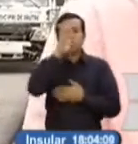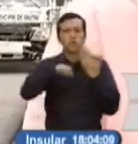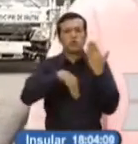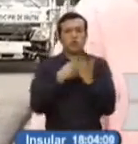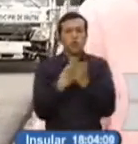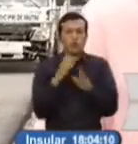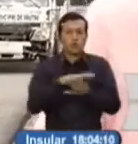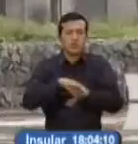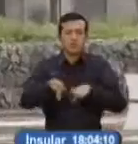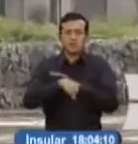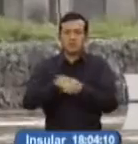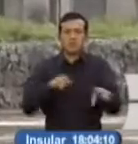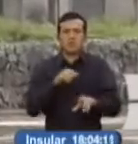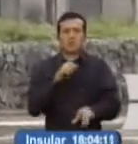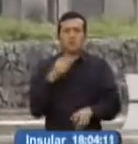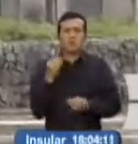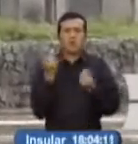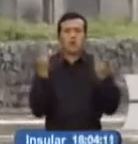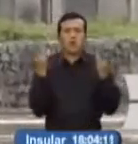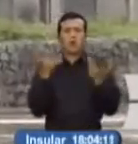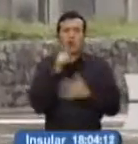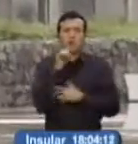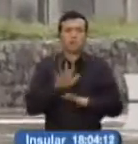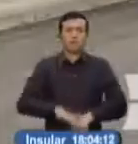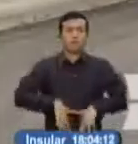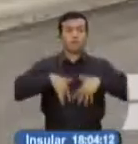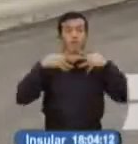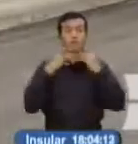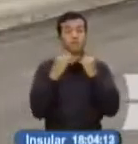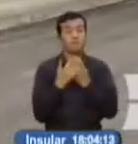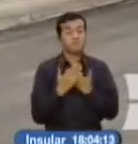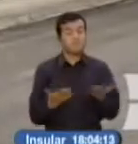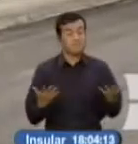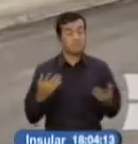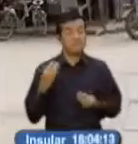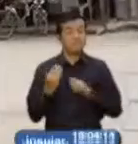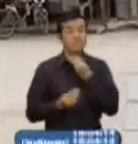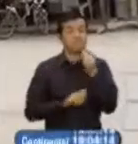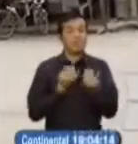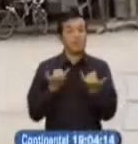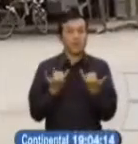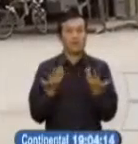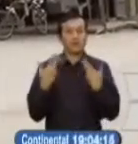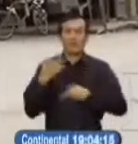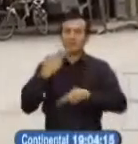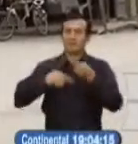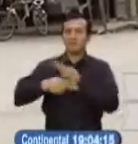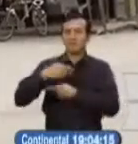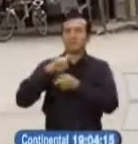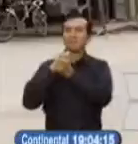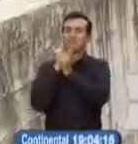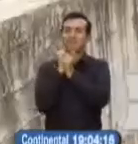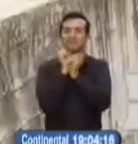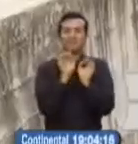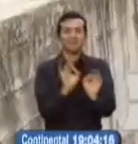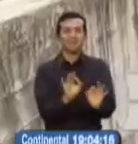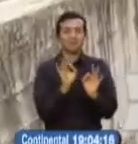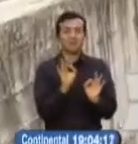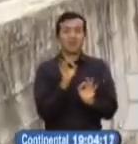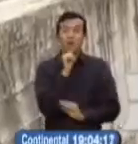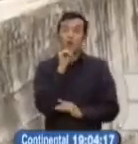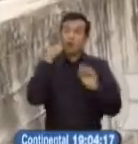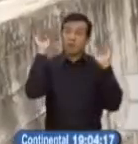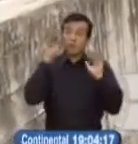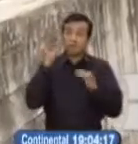era prácticamente una debacle. Varias obras de mitigación cambian el panorama y ayudan a mantener el comercio y actividades cotidianas aun cuando llegue